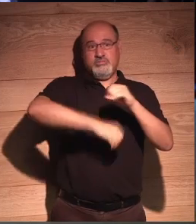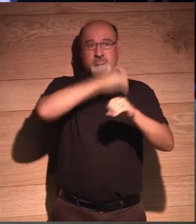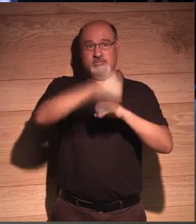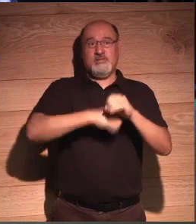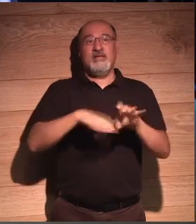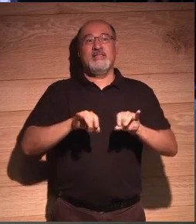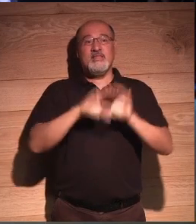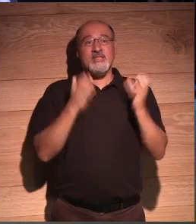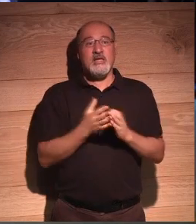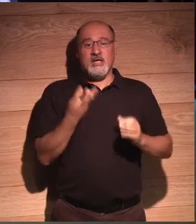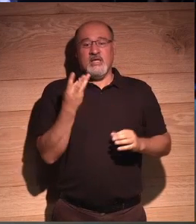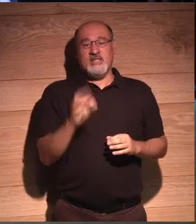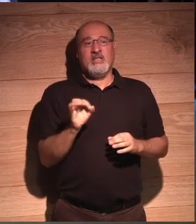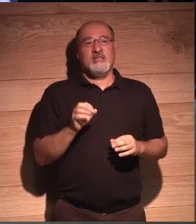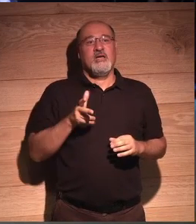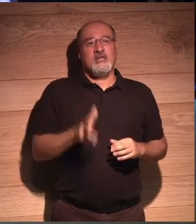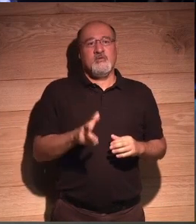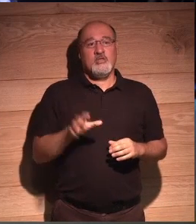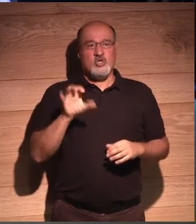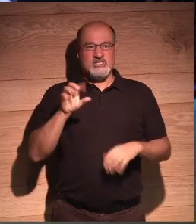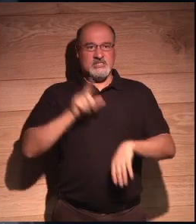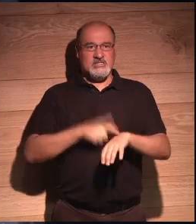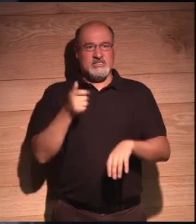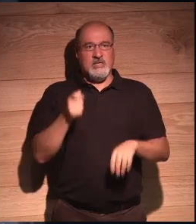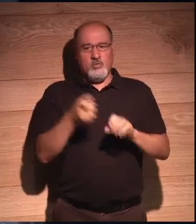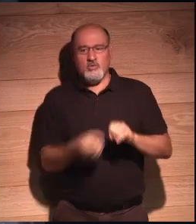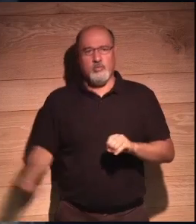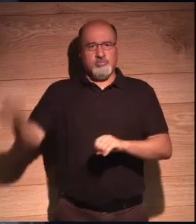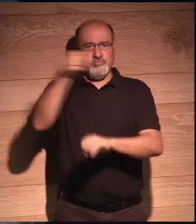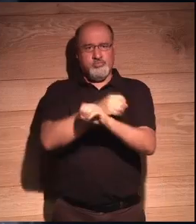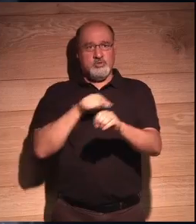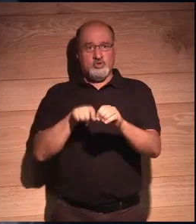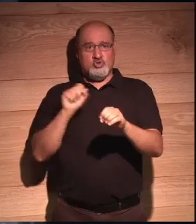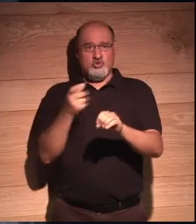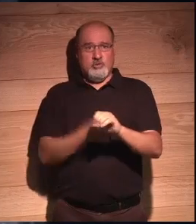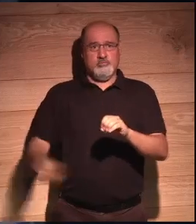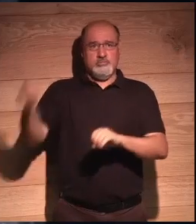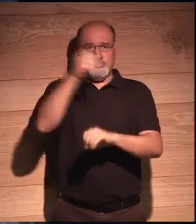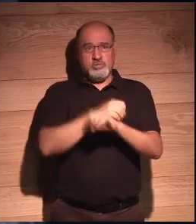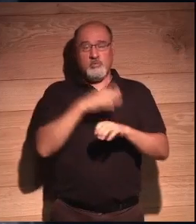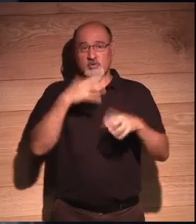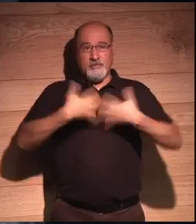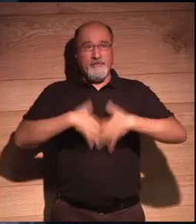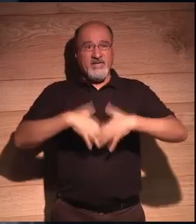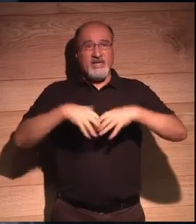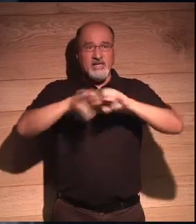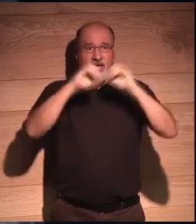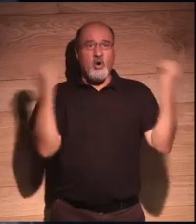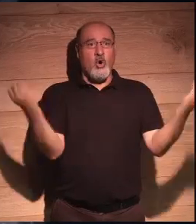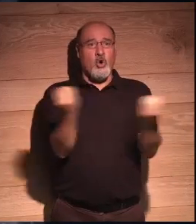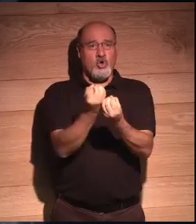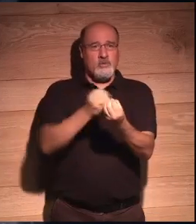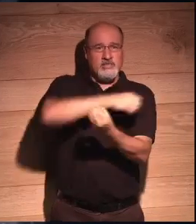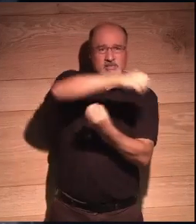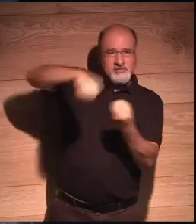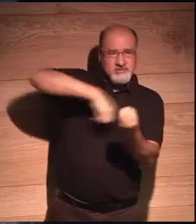segundo alrededor del Sol. Pero la cosa es más peliaguda y por eso la mecánica orbital no es una cuestión que